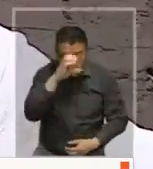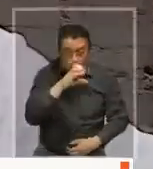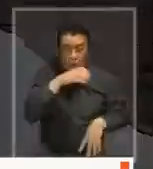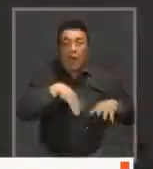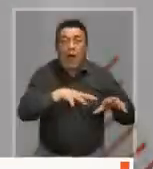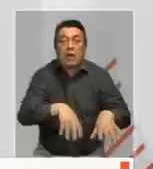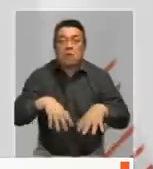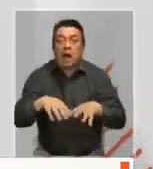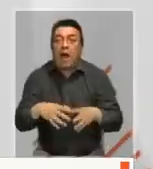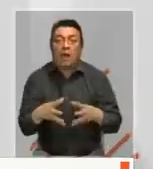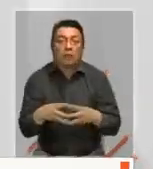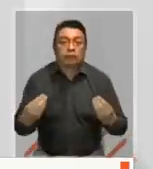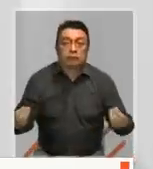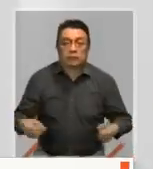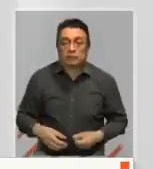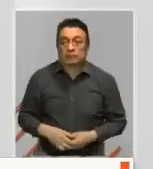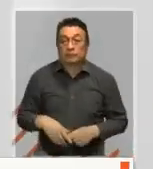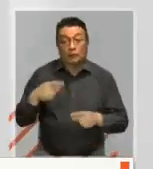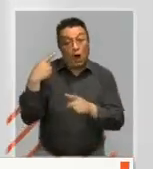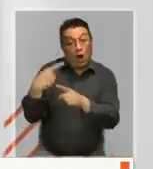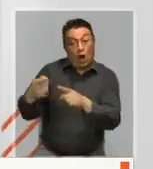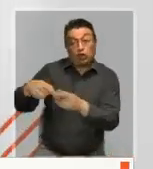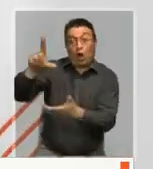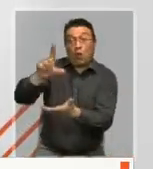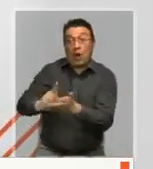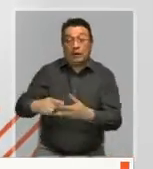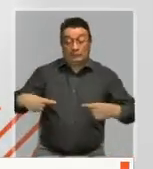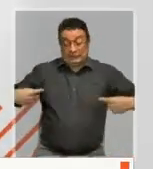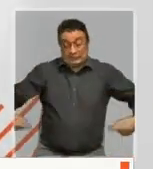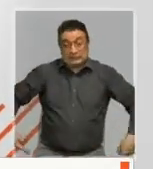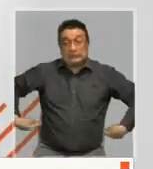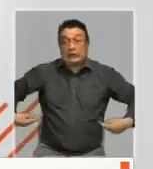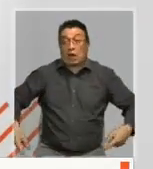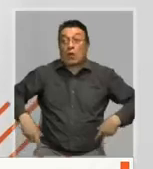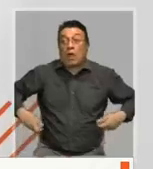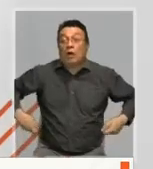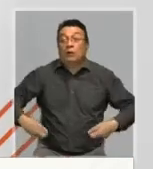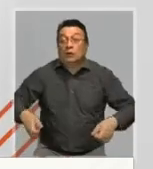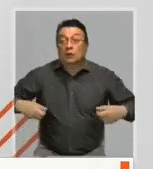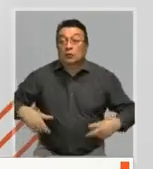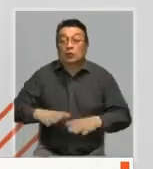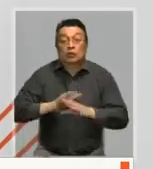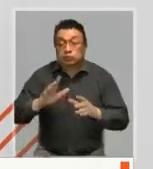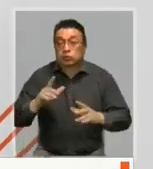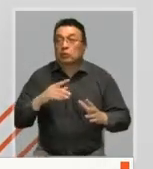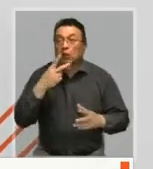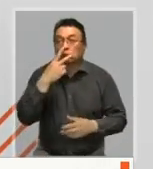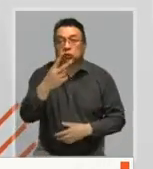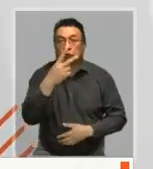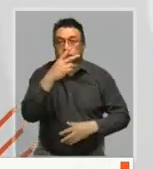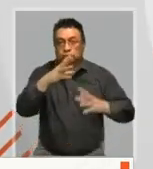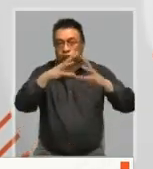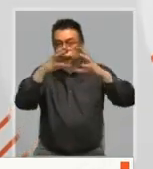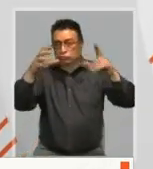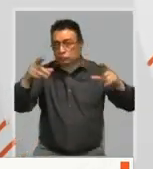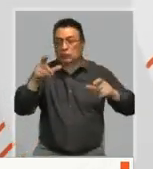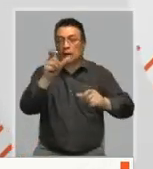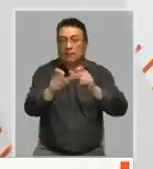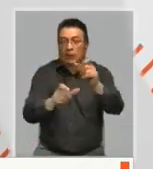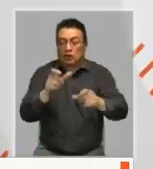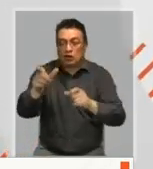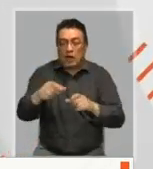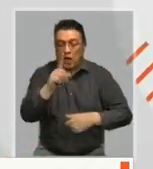animales. En otro punto, en silla de ruedas y con una vista por estas fechas ya cada vez más frecuente, estos pacientes del